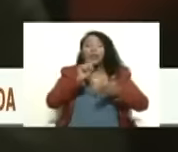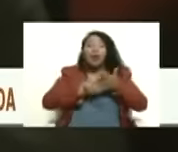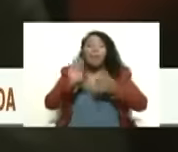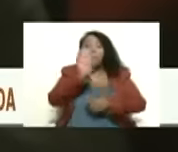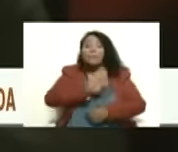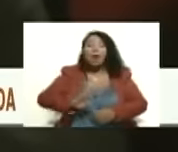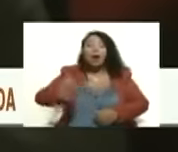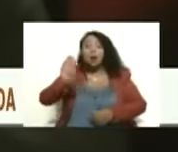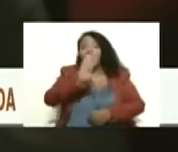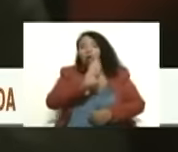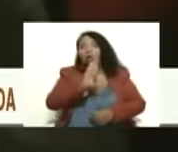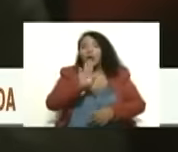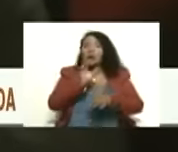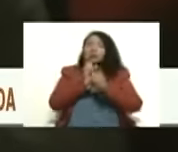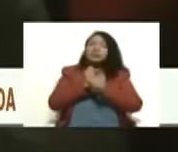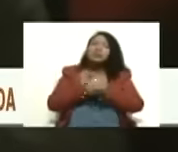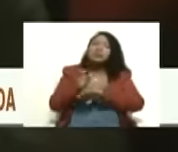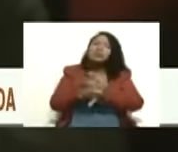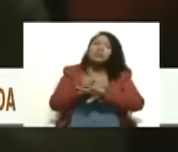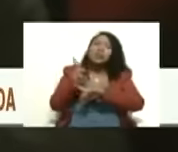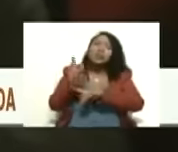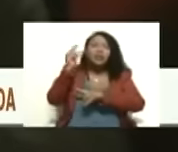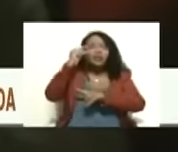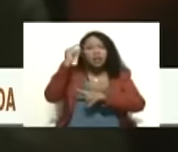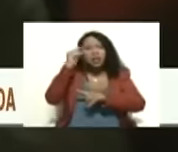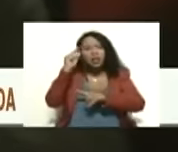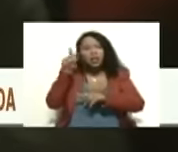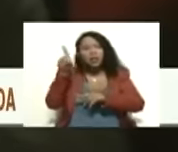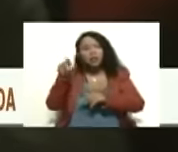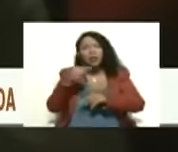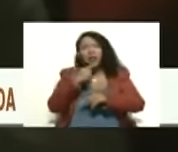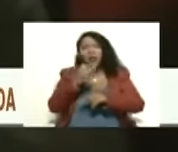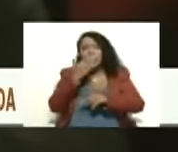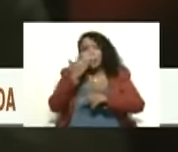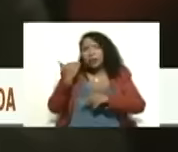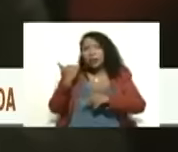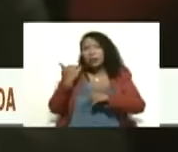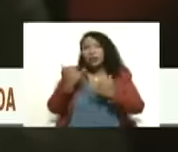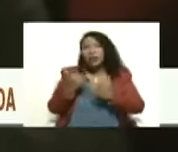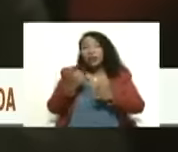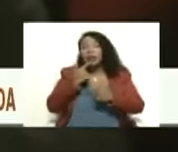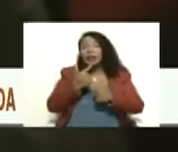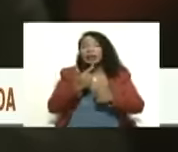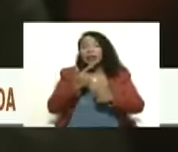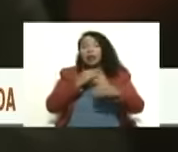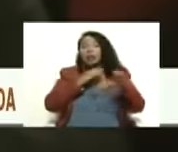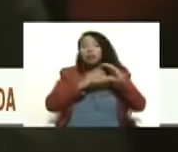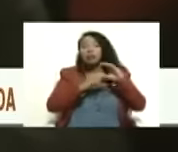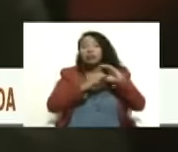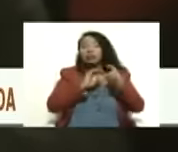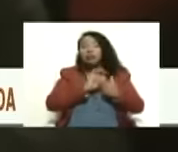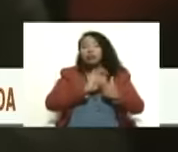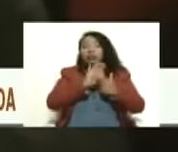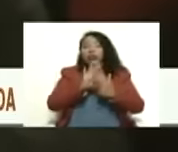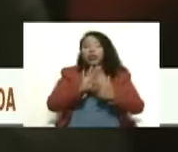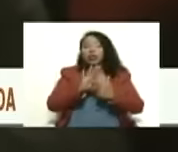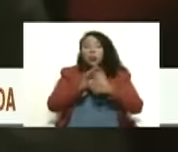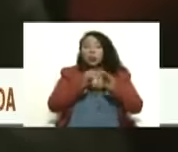preguntarle Qué espera el gobierno para esa fecha Y usted también dijo recientemente que daría a conocer unas conversaciones